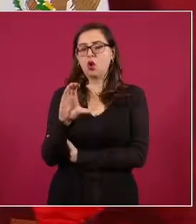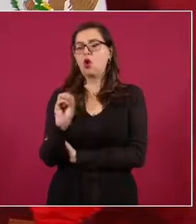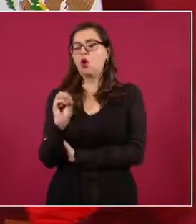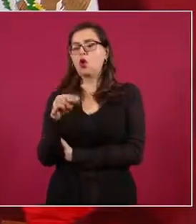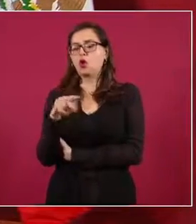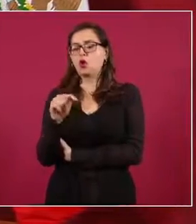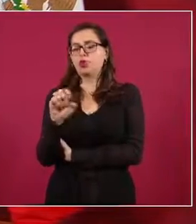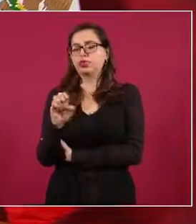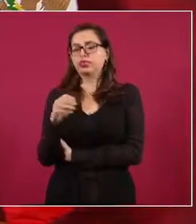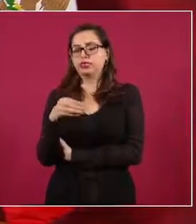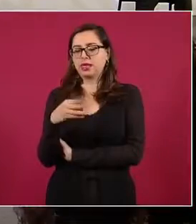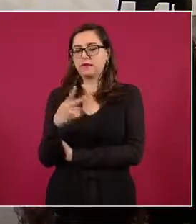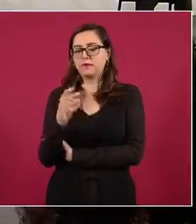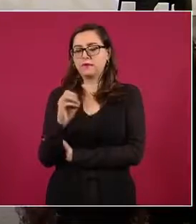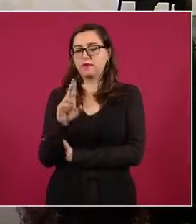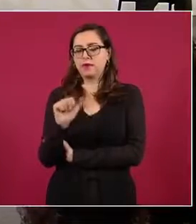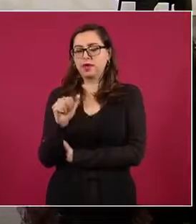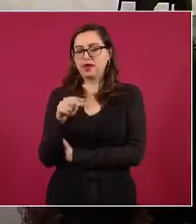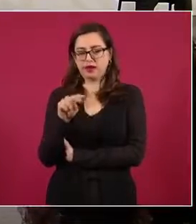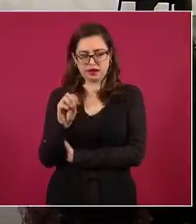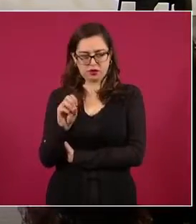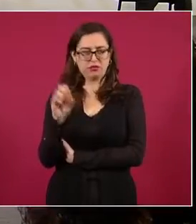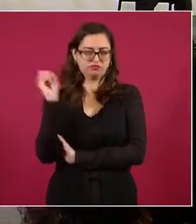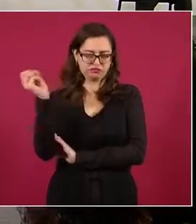el seminario,